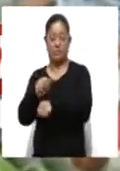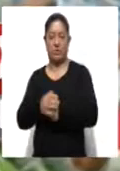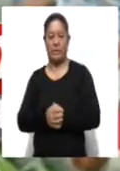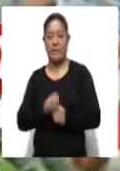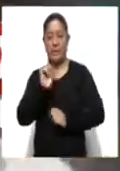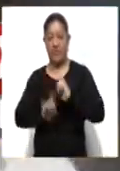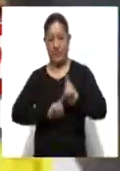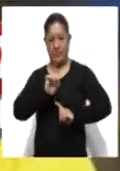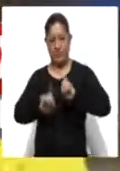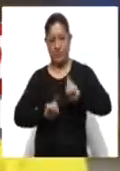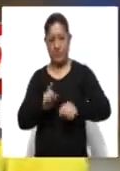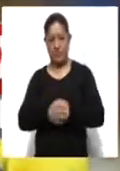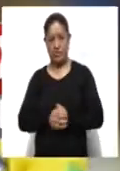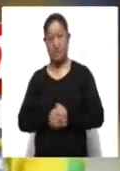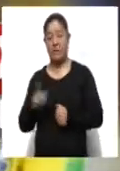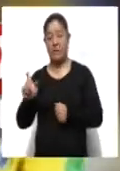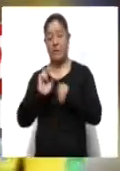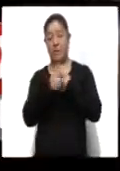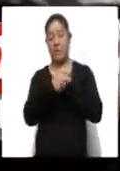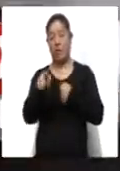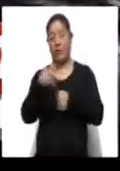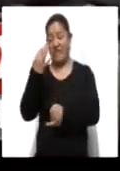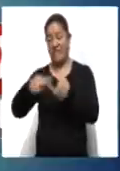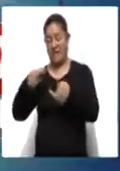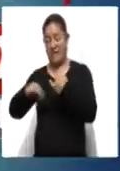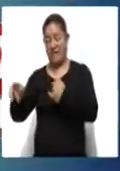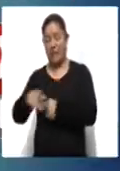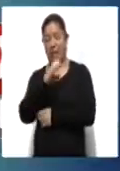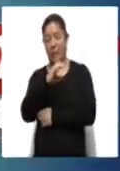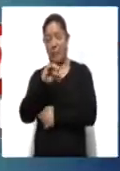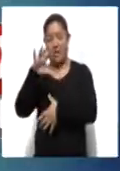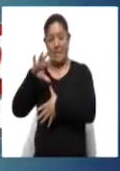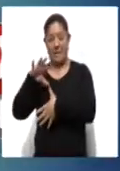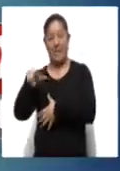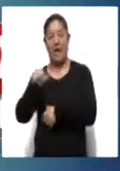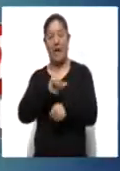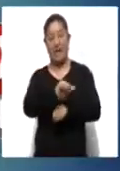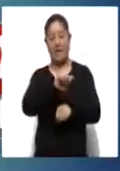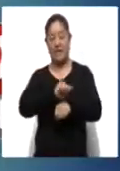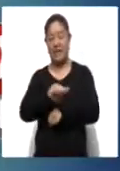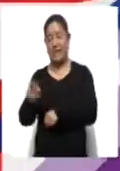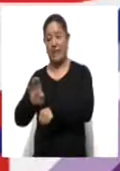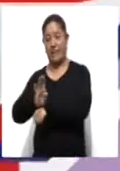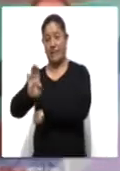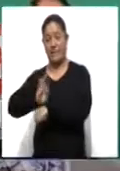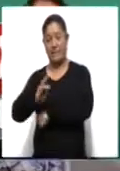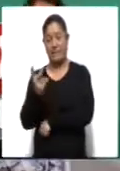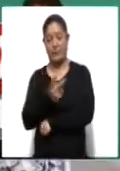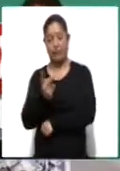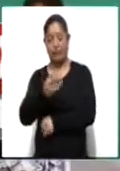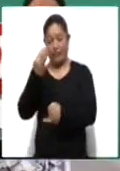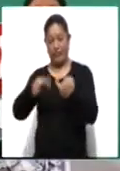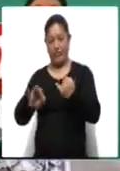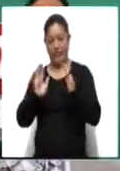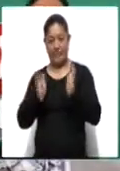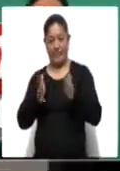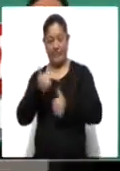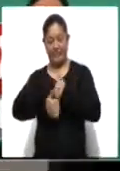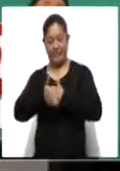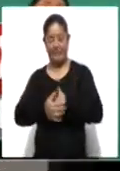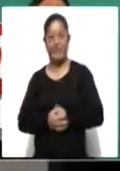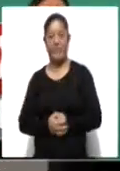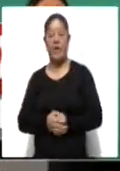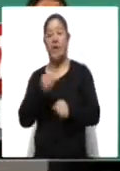los deportes, toque europeo tendrá la final de la Copa América entre Argentina y Brasil. En